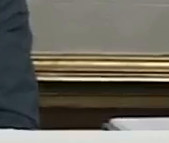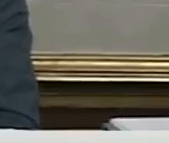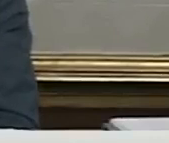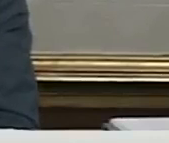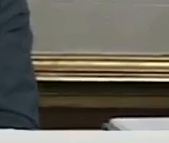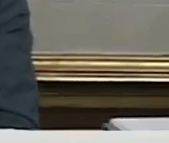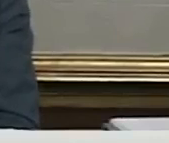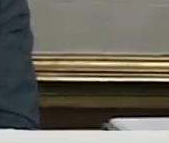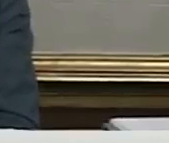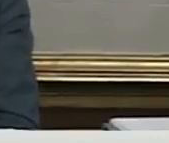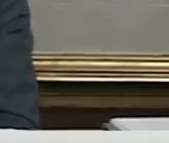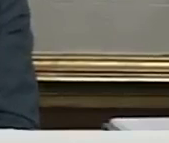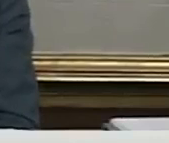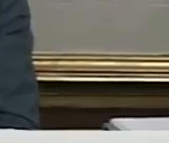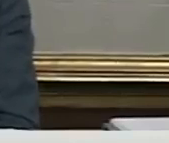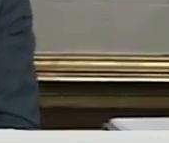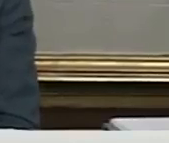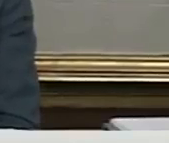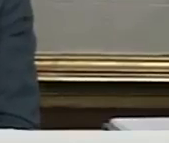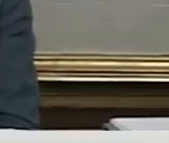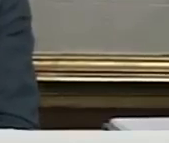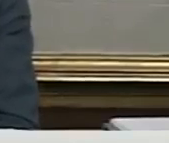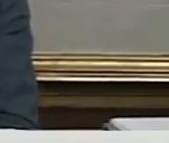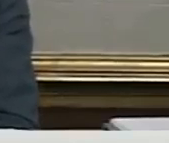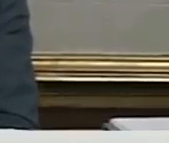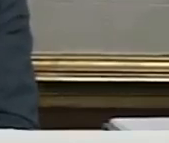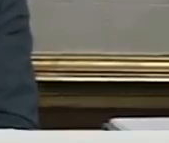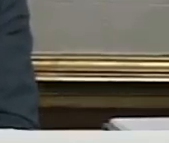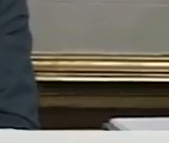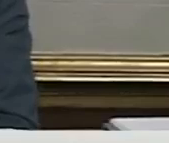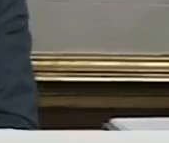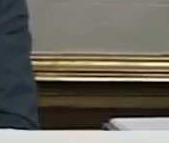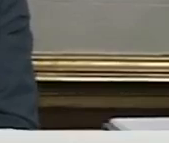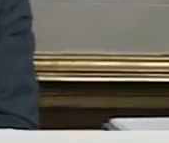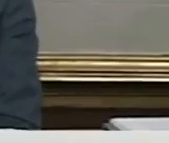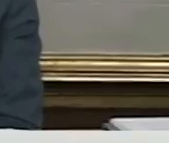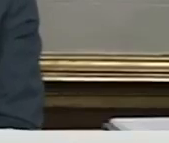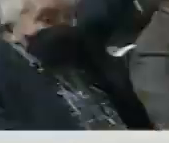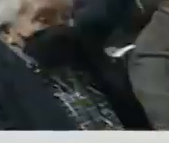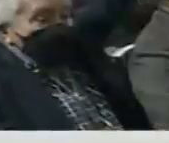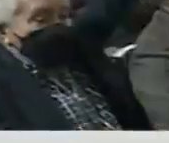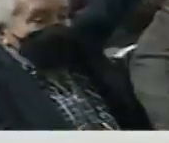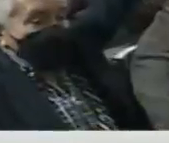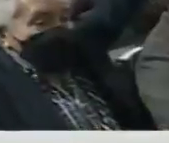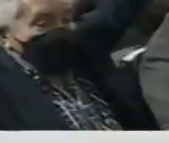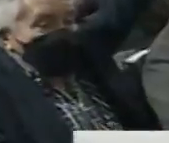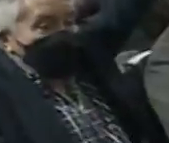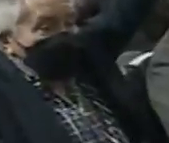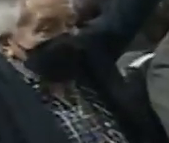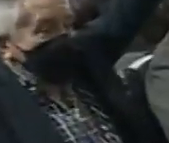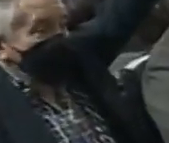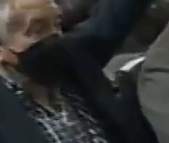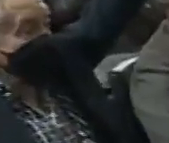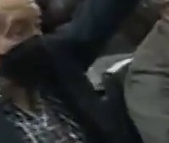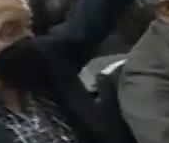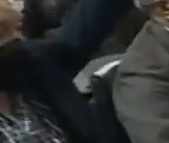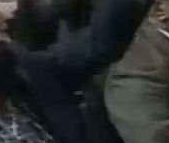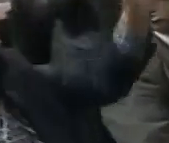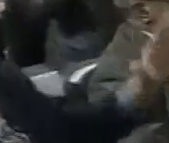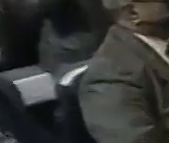día jueves 25 de agosto de 2022. Sírvanse manifestarlo con la señal de costumbre.